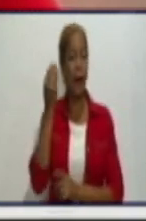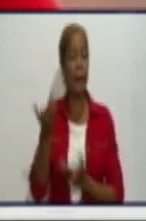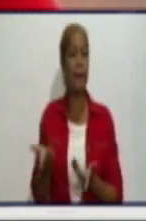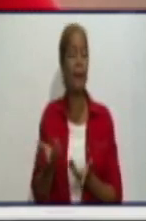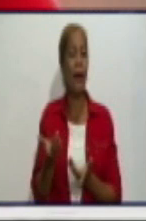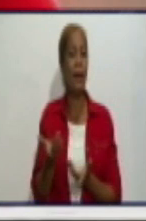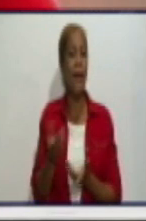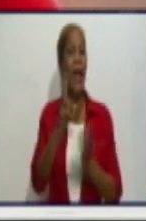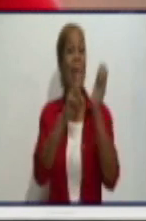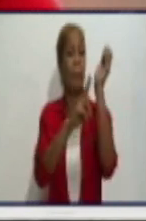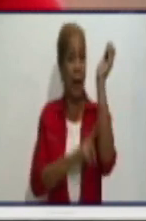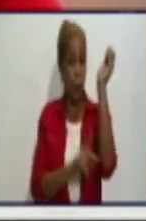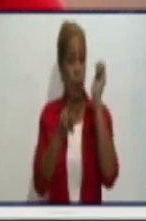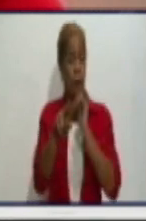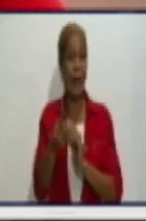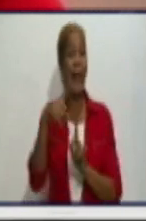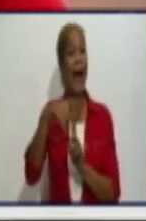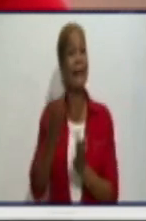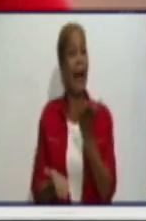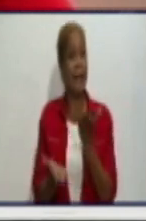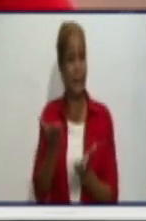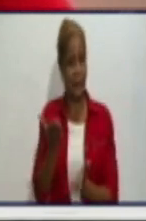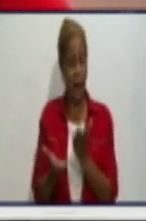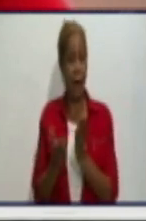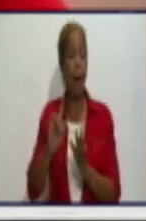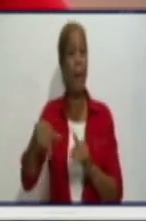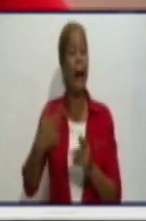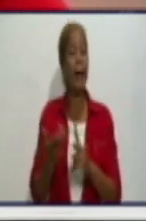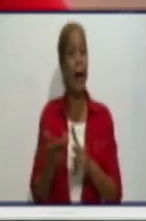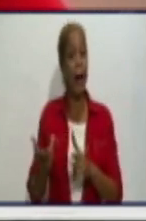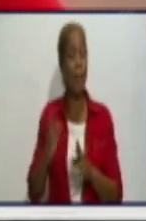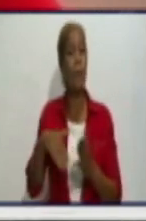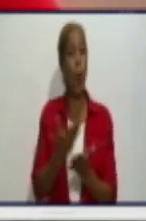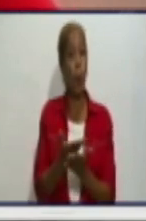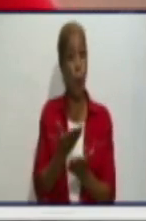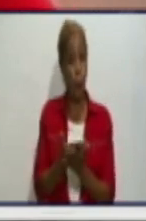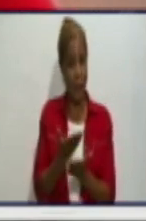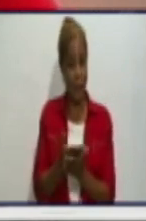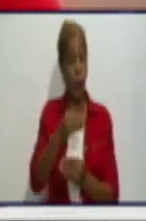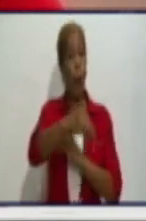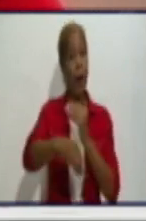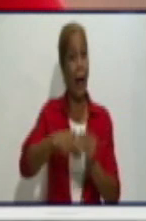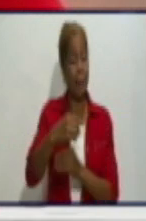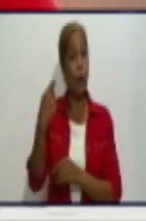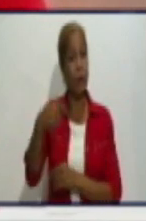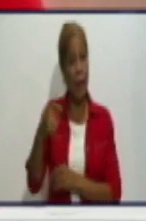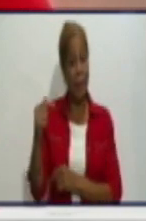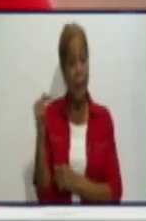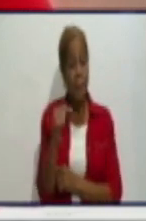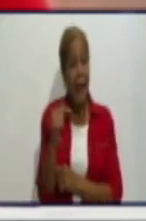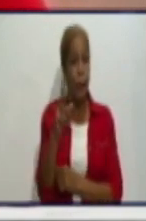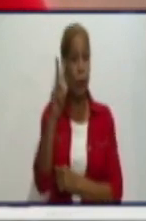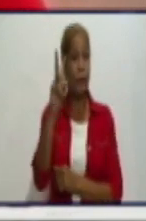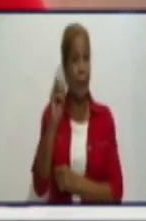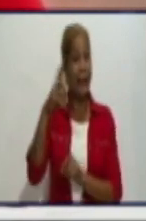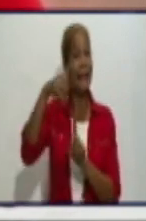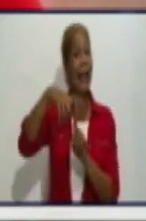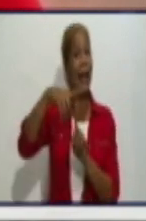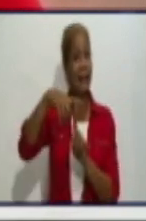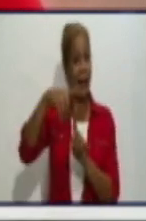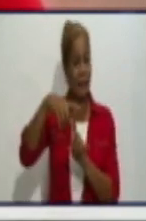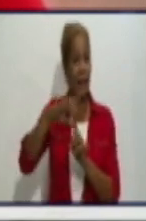en varias ocasiones que para proponer un cambio de fácil que está por debajo de 20 imagínense bayamo